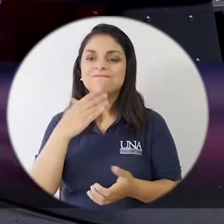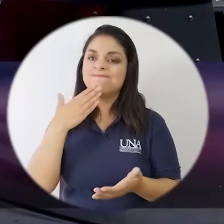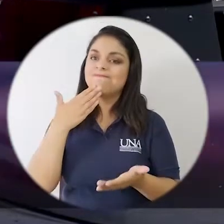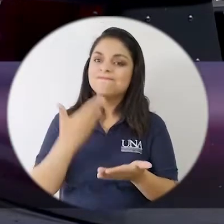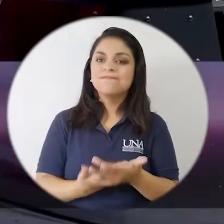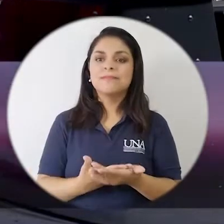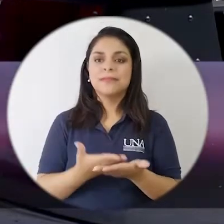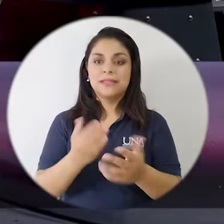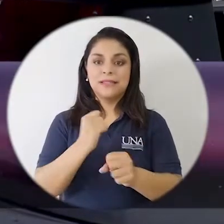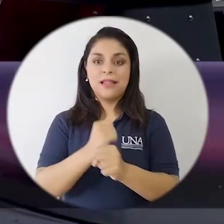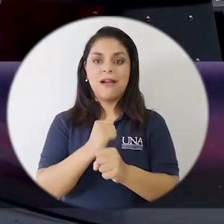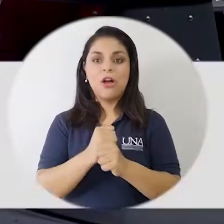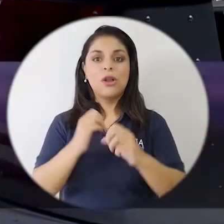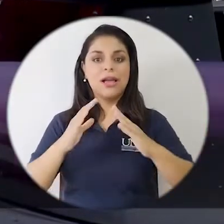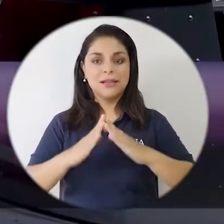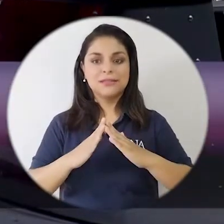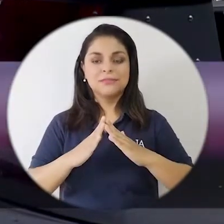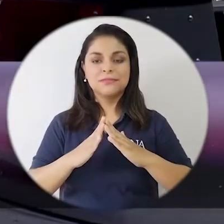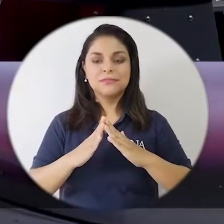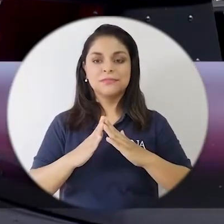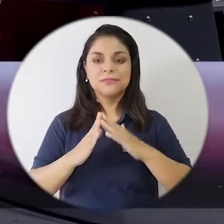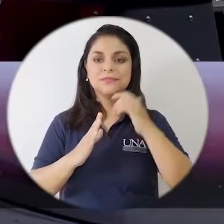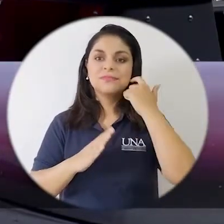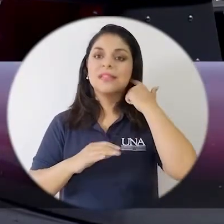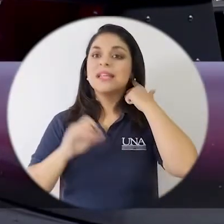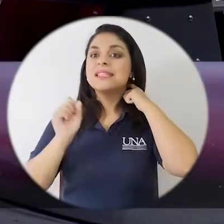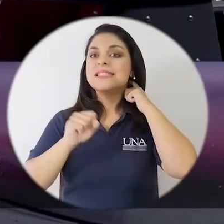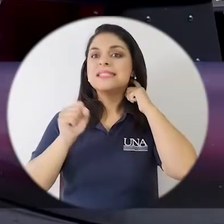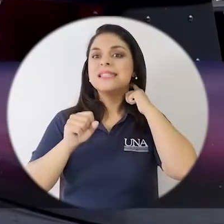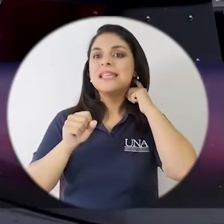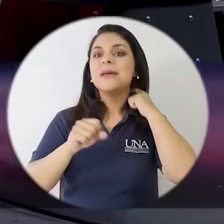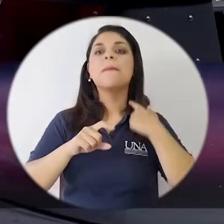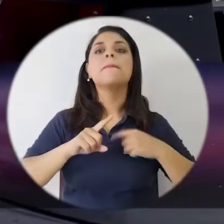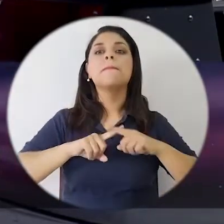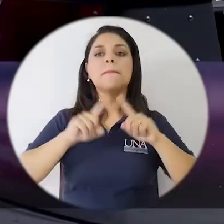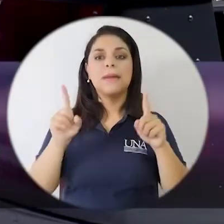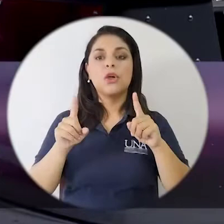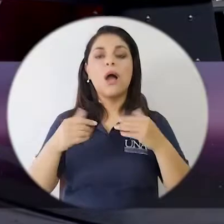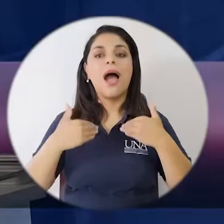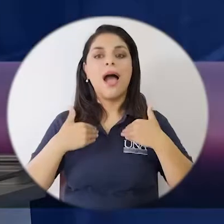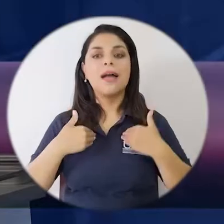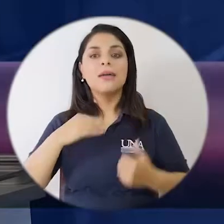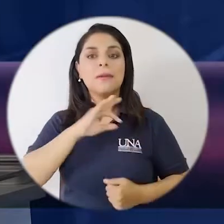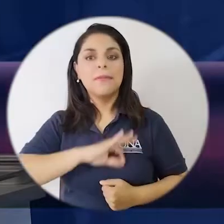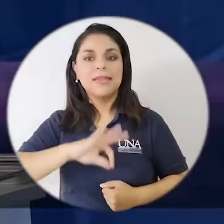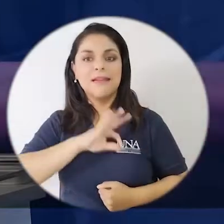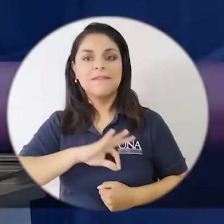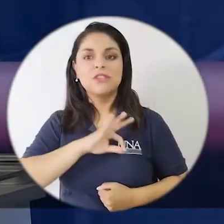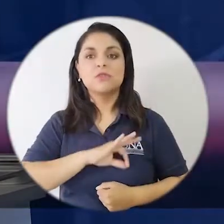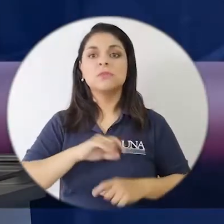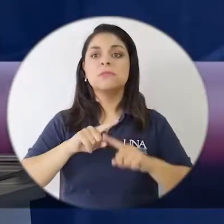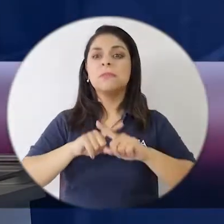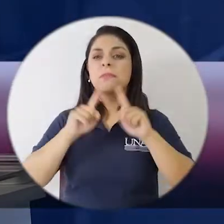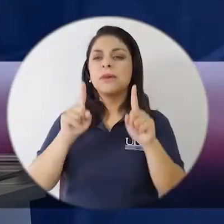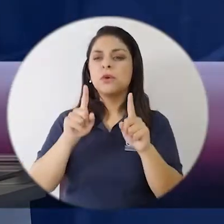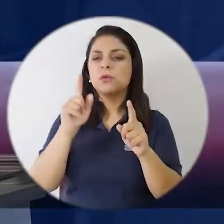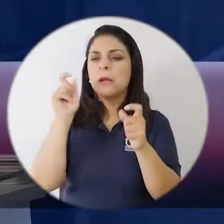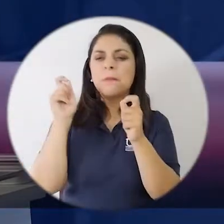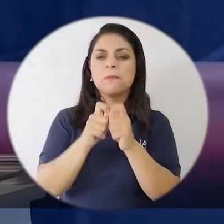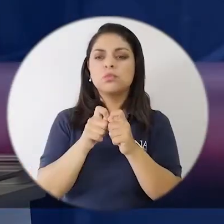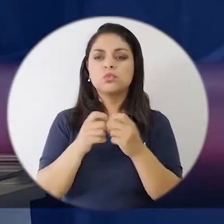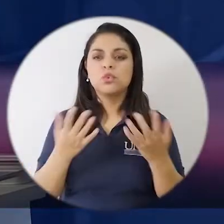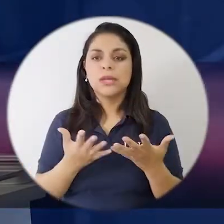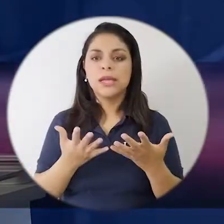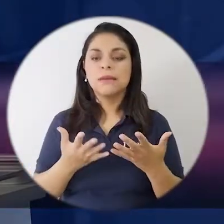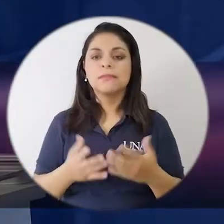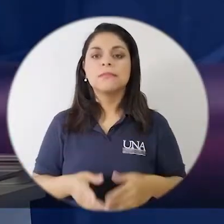teletrabajo. Entonces, yo diría que eso no tiene precio. Sí, sí, pero es que ese no es el punto, o sea, tiene todos esos beneficios. El punto es que la gente tiene